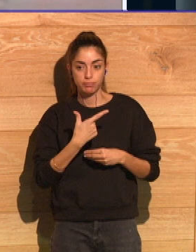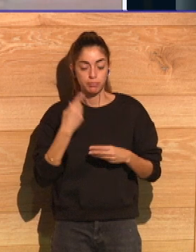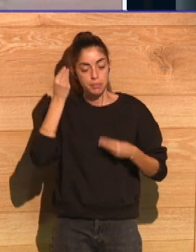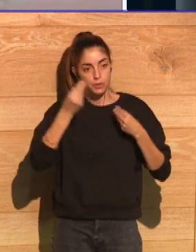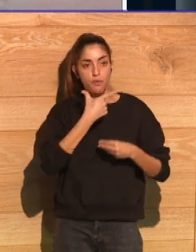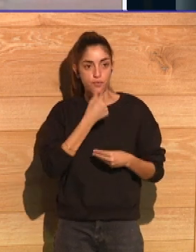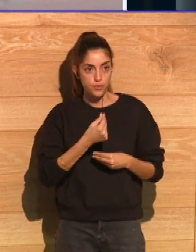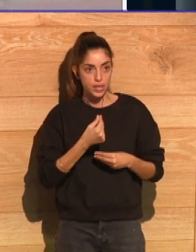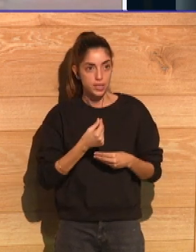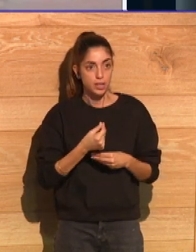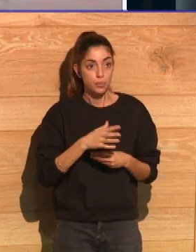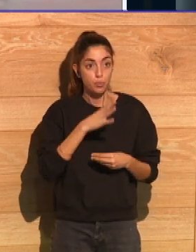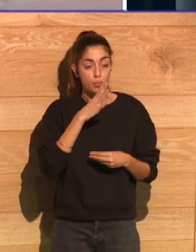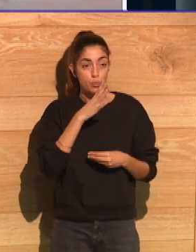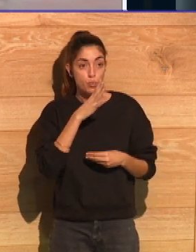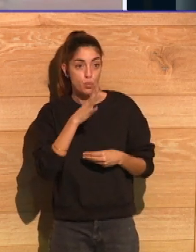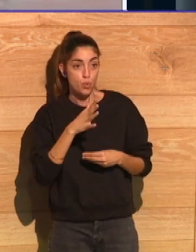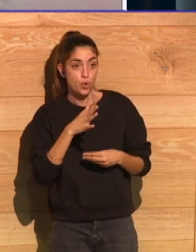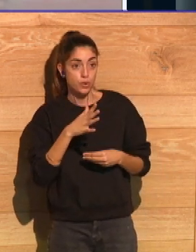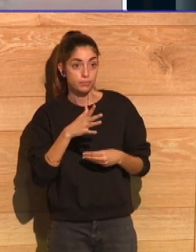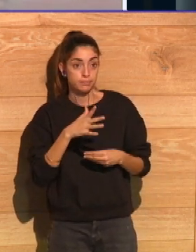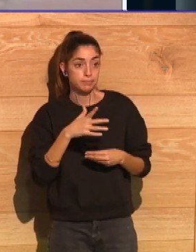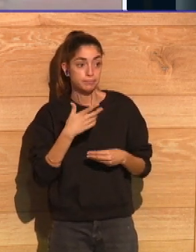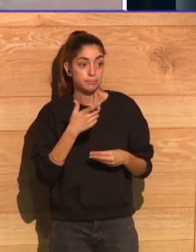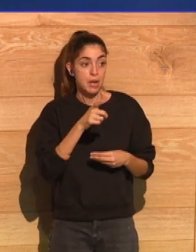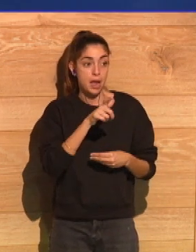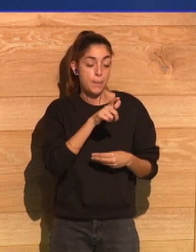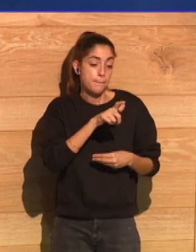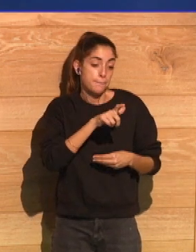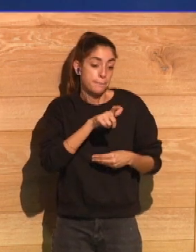realmente trae a las mujeres a nuestra mente, ¿no?